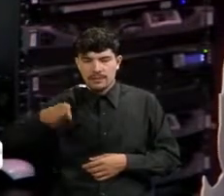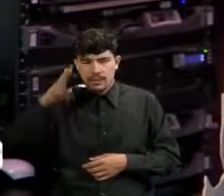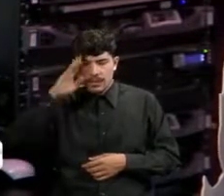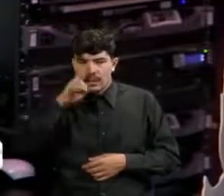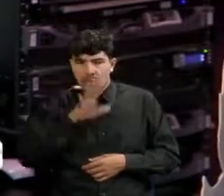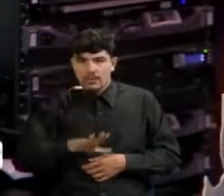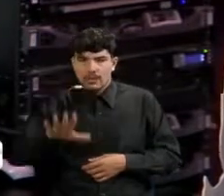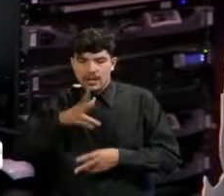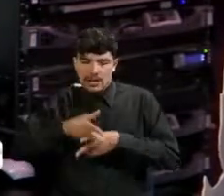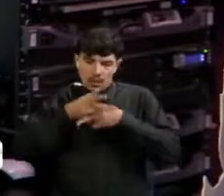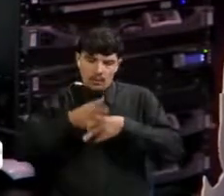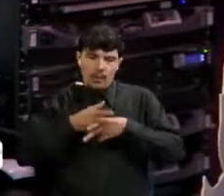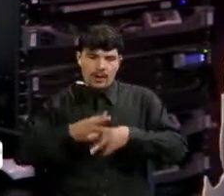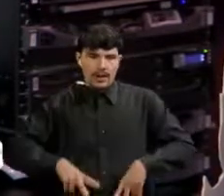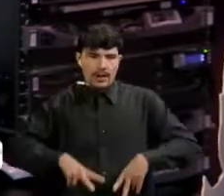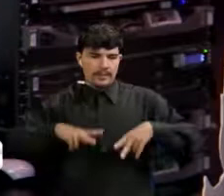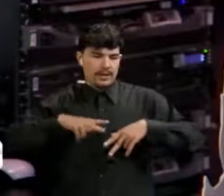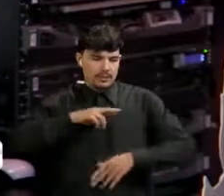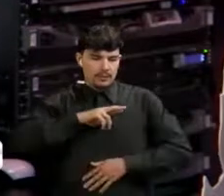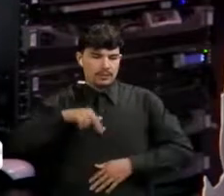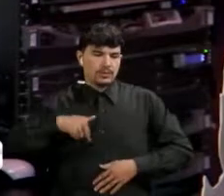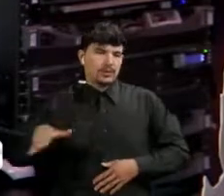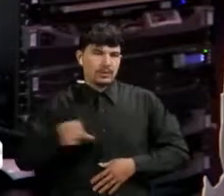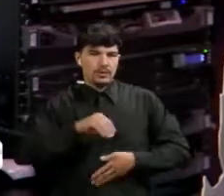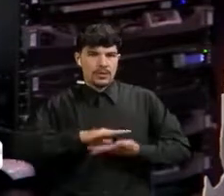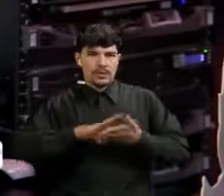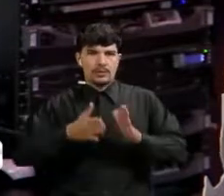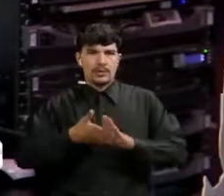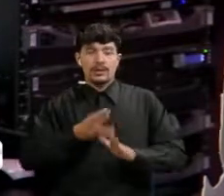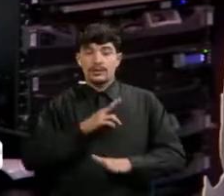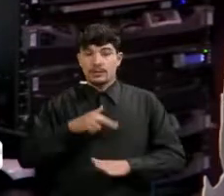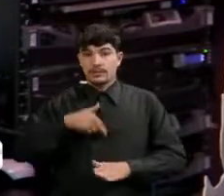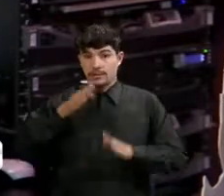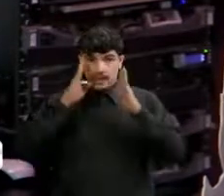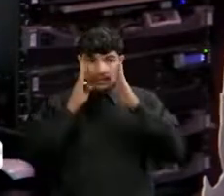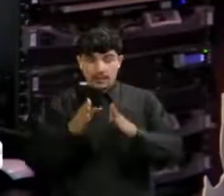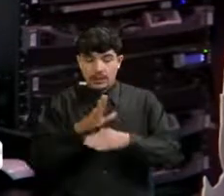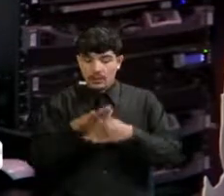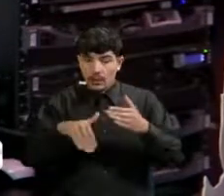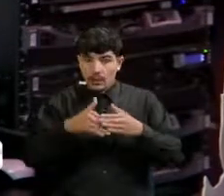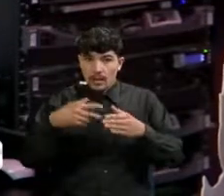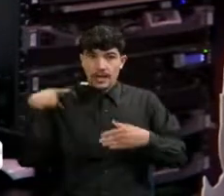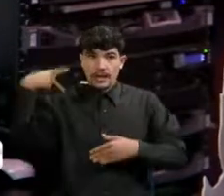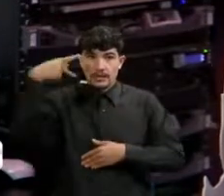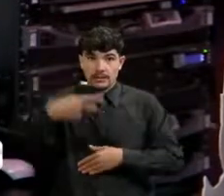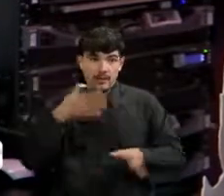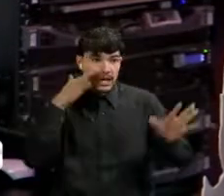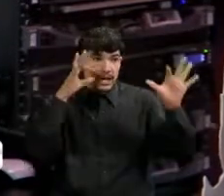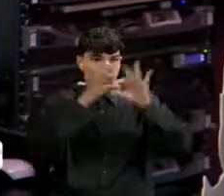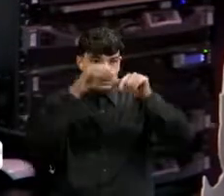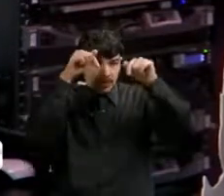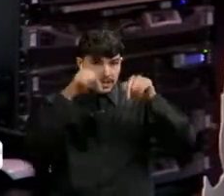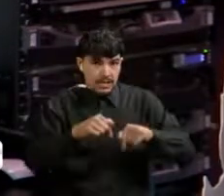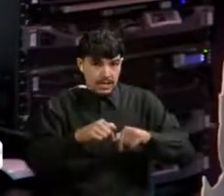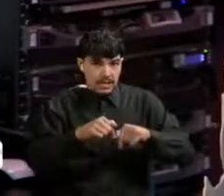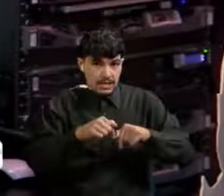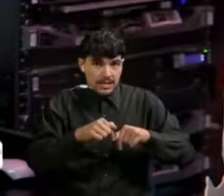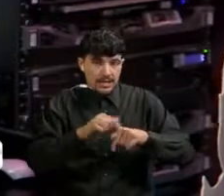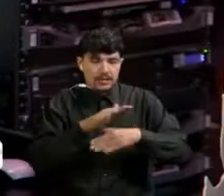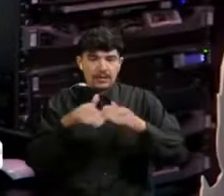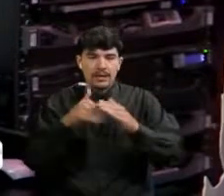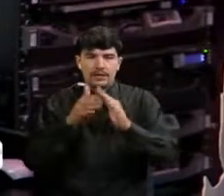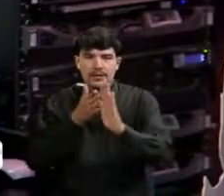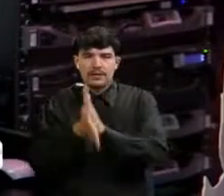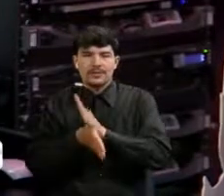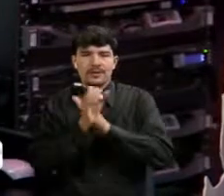nosotros seguiremos patrullando en las de la noche para traer la acontecer del área metropolitana de bucaramanga alexandre pavón este fue un informe para